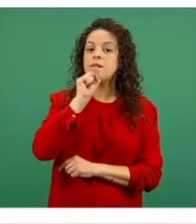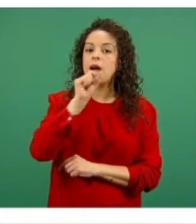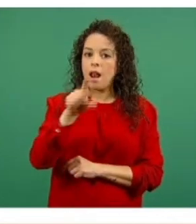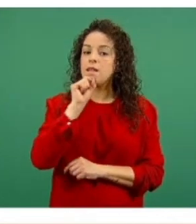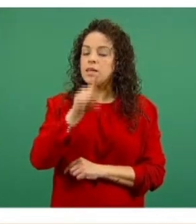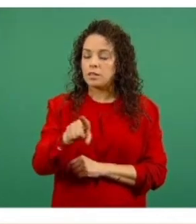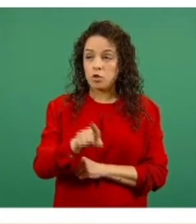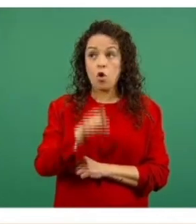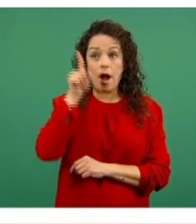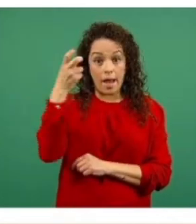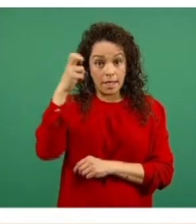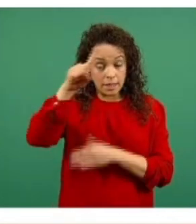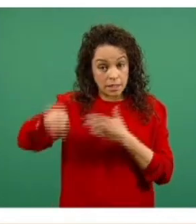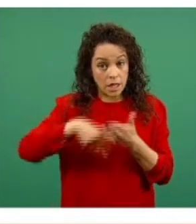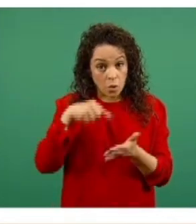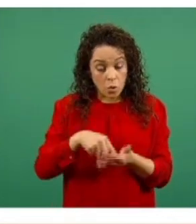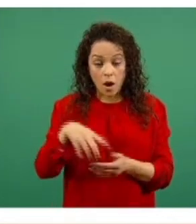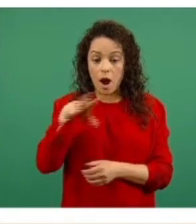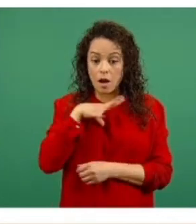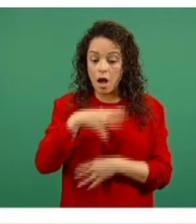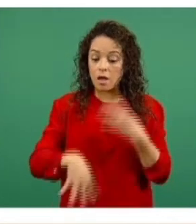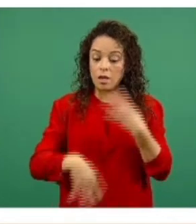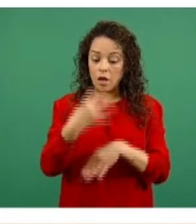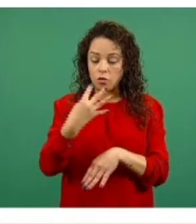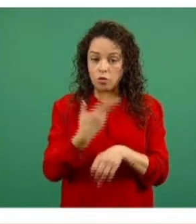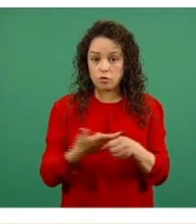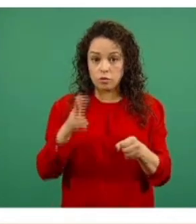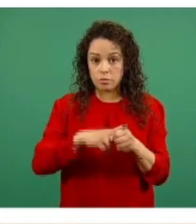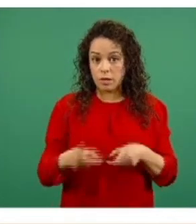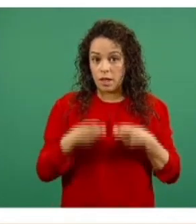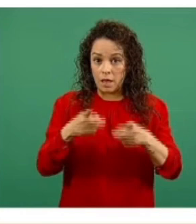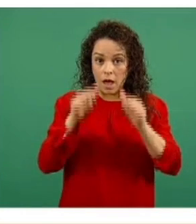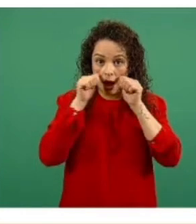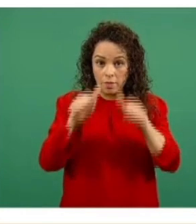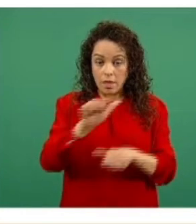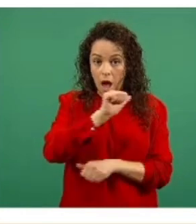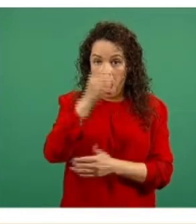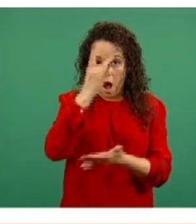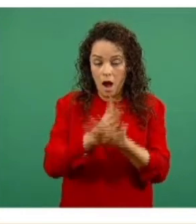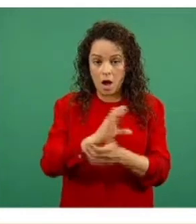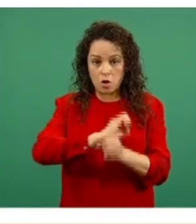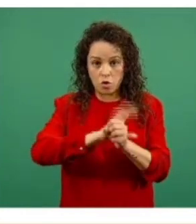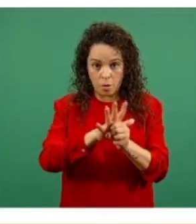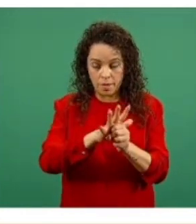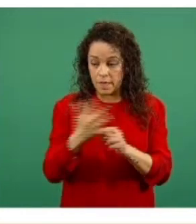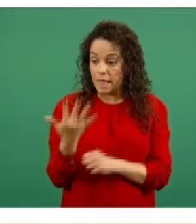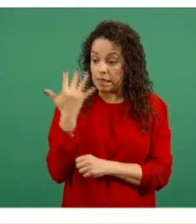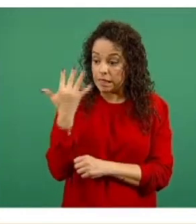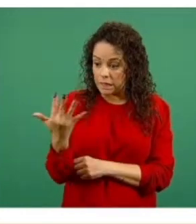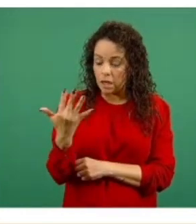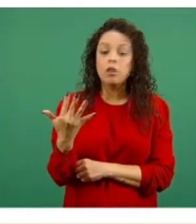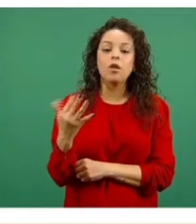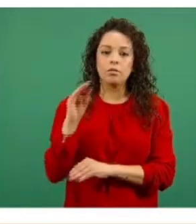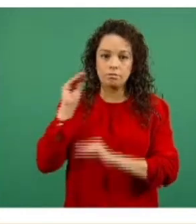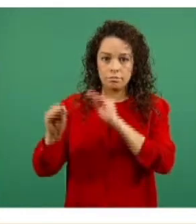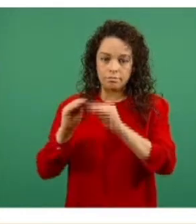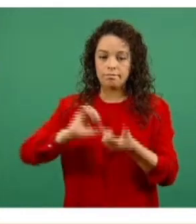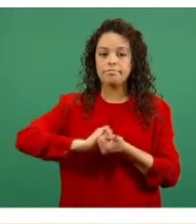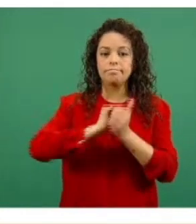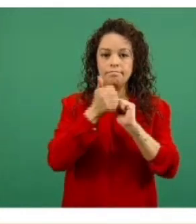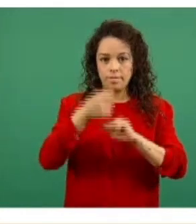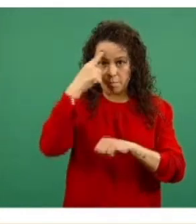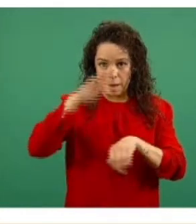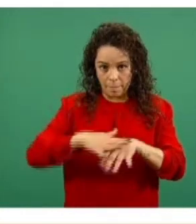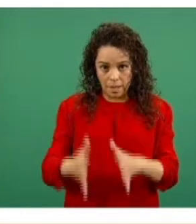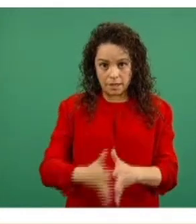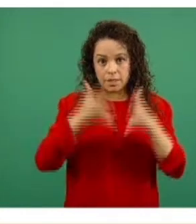en Jalisco tenemos 14 hospitales atendiendo COVID, 5 observarán este proceso de reconversión. Y